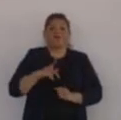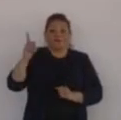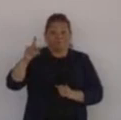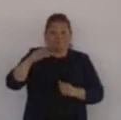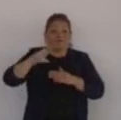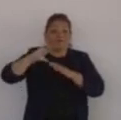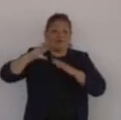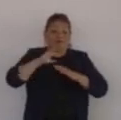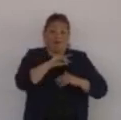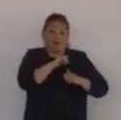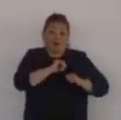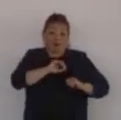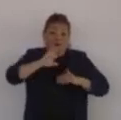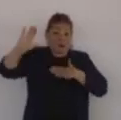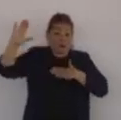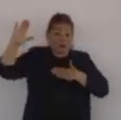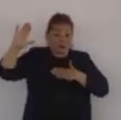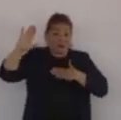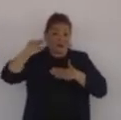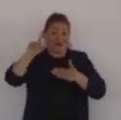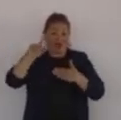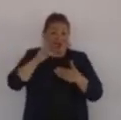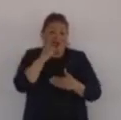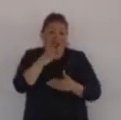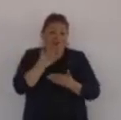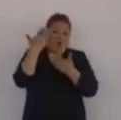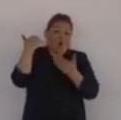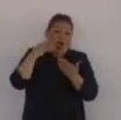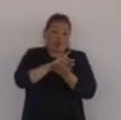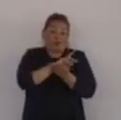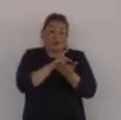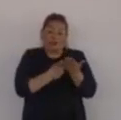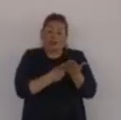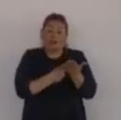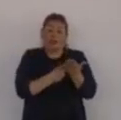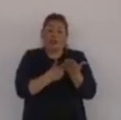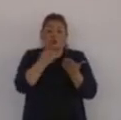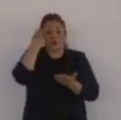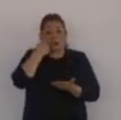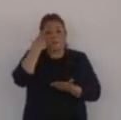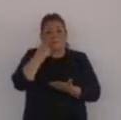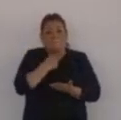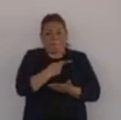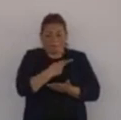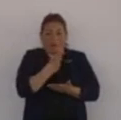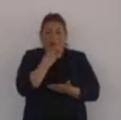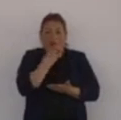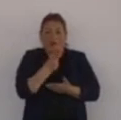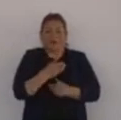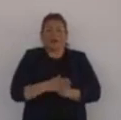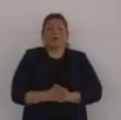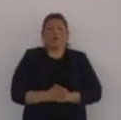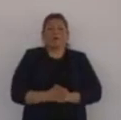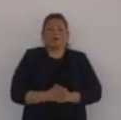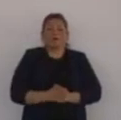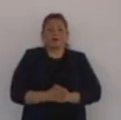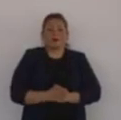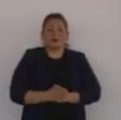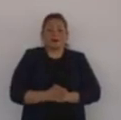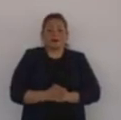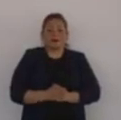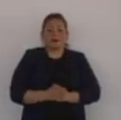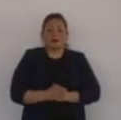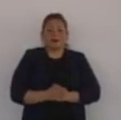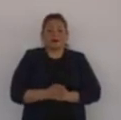comprometió a que se iba a duplicar la pensión. Pues les voy a decir una cosa,